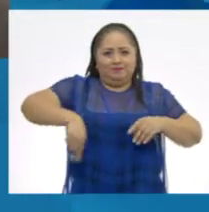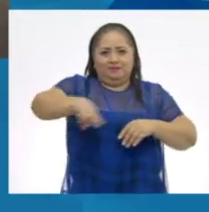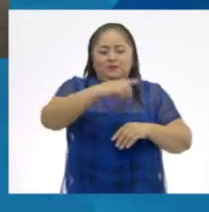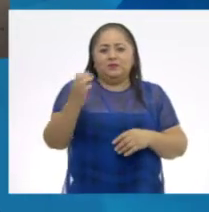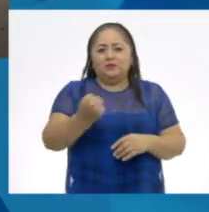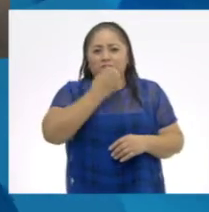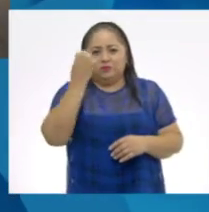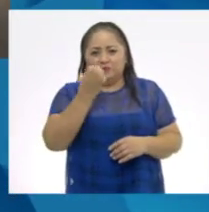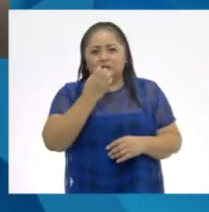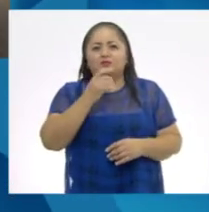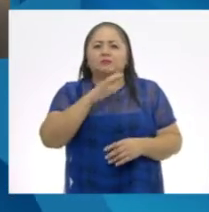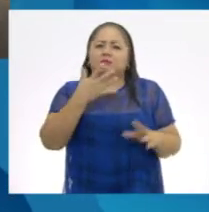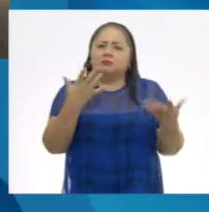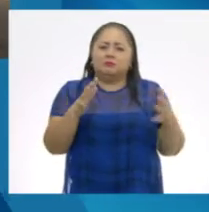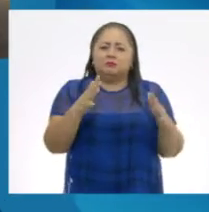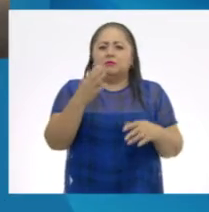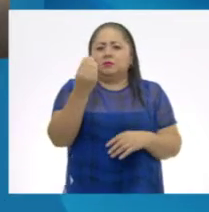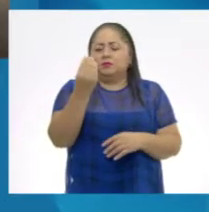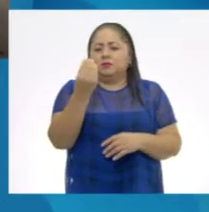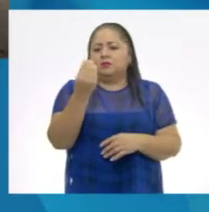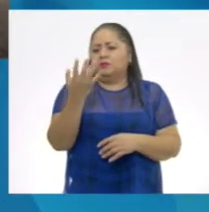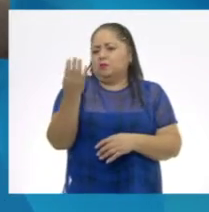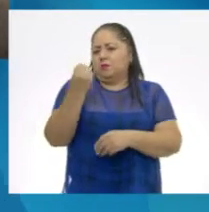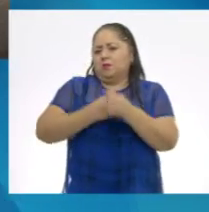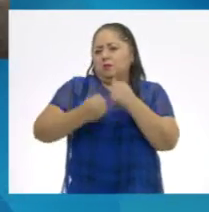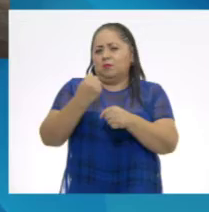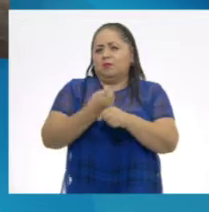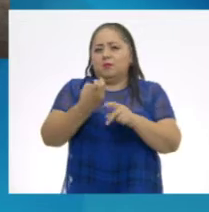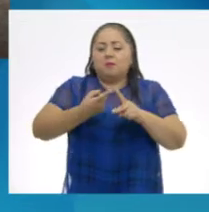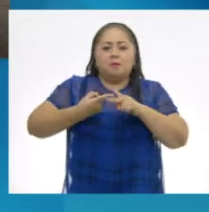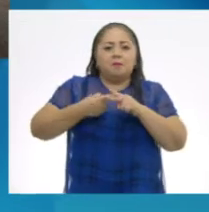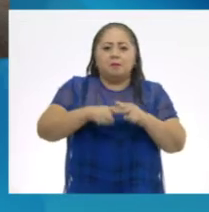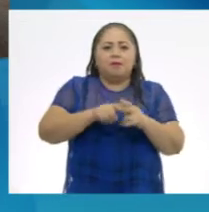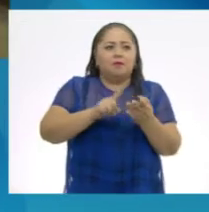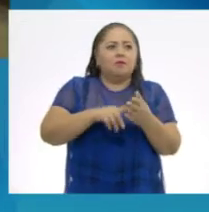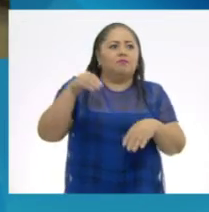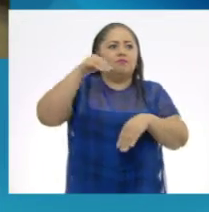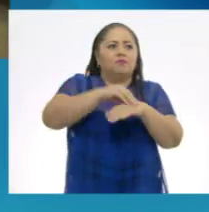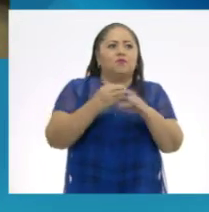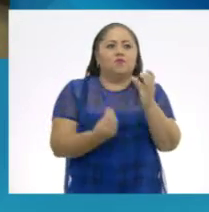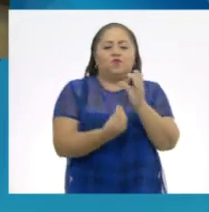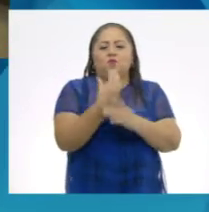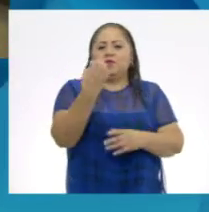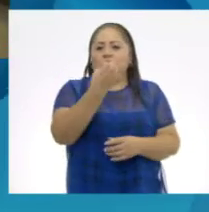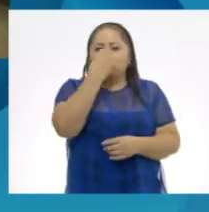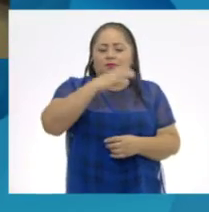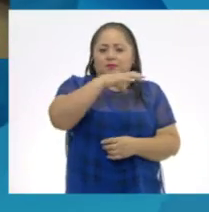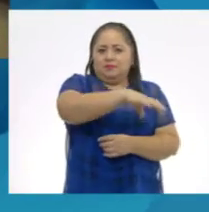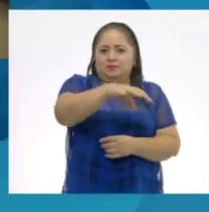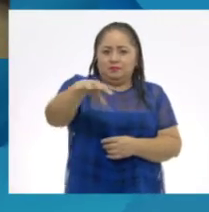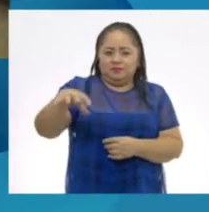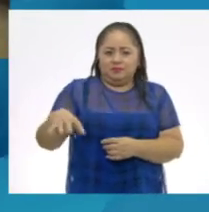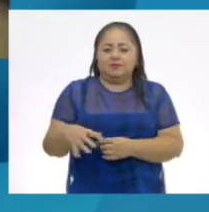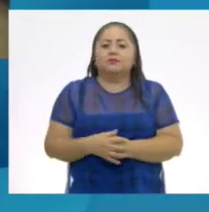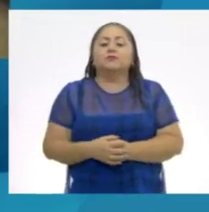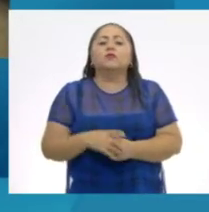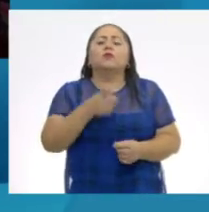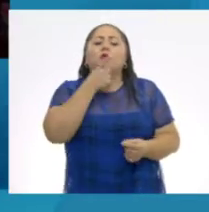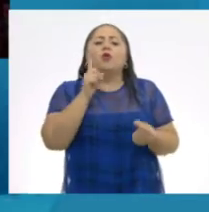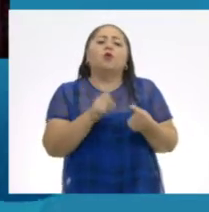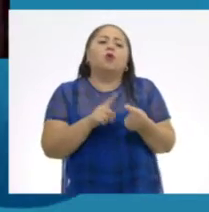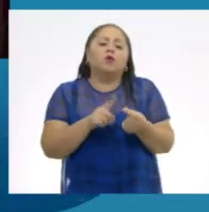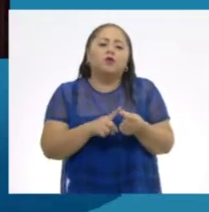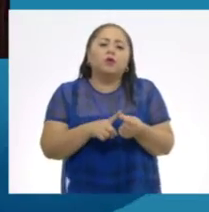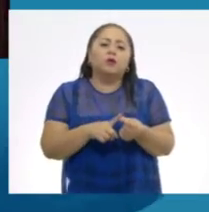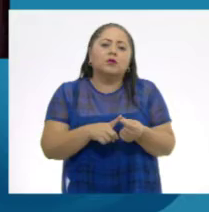Entonces, aproximadamente hace 9 años se inició con la instalación de estas unidades móviles, en donde,